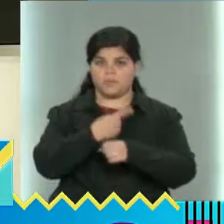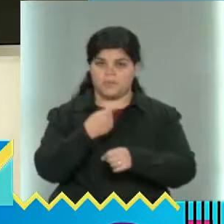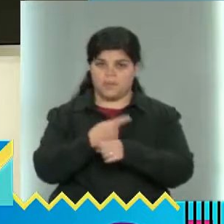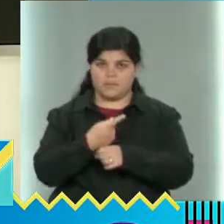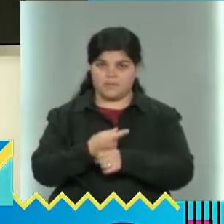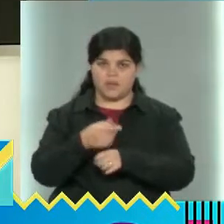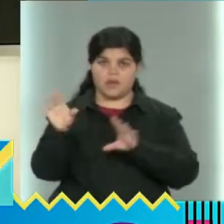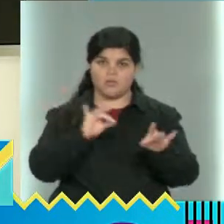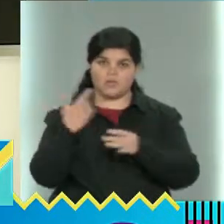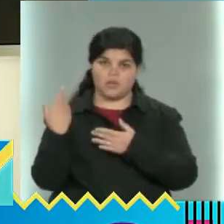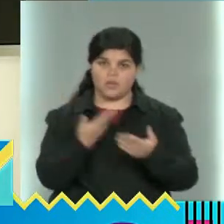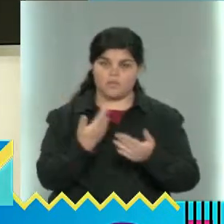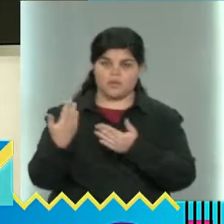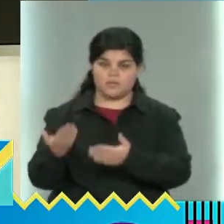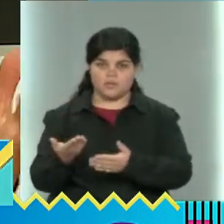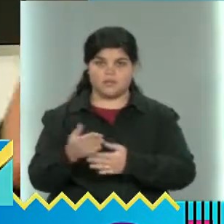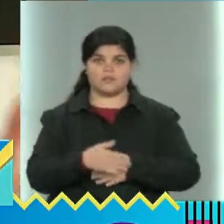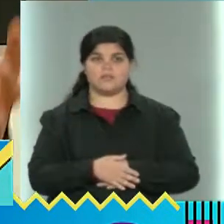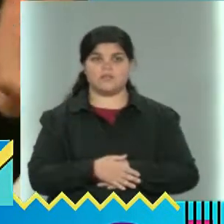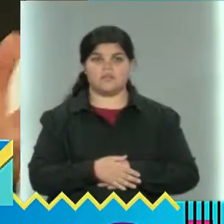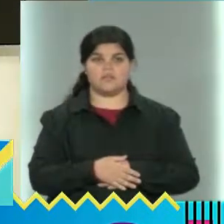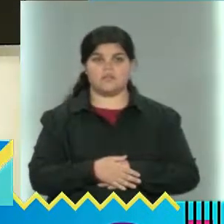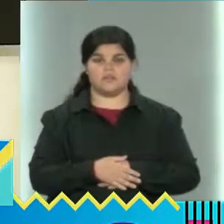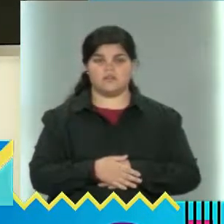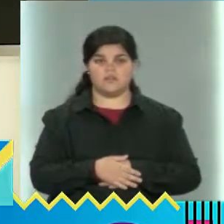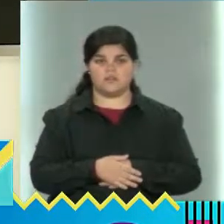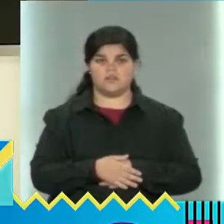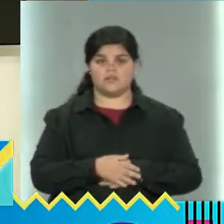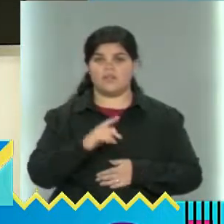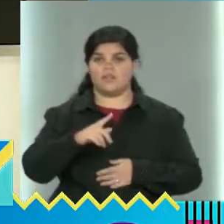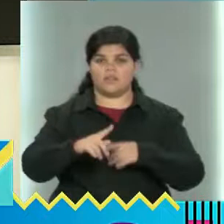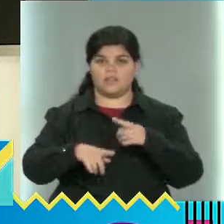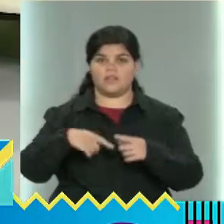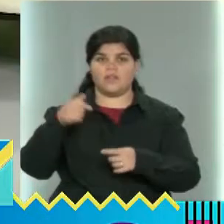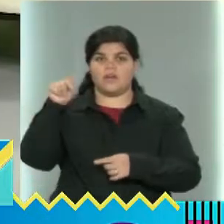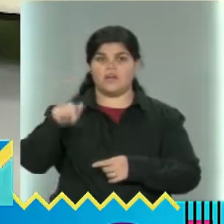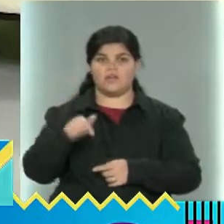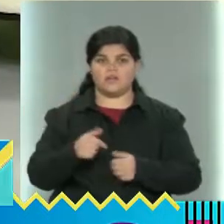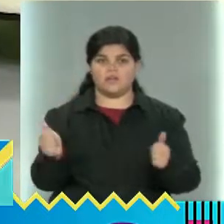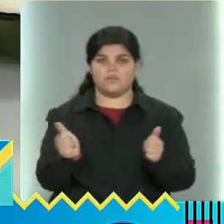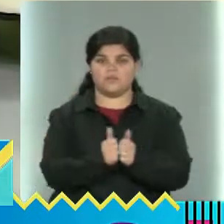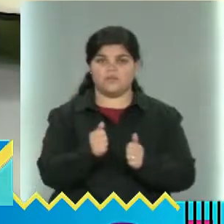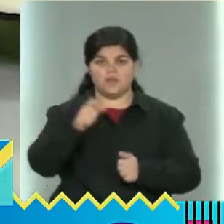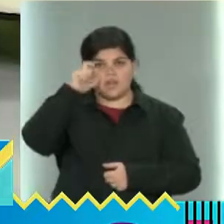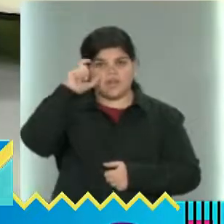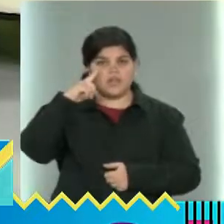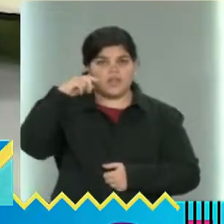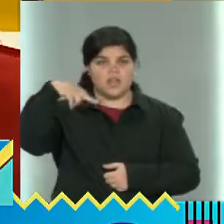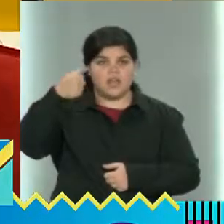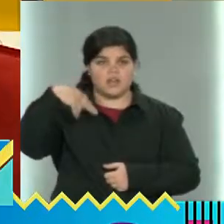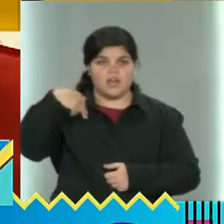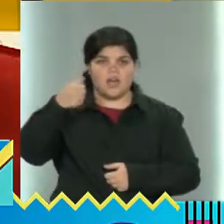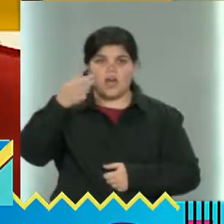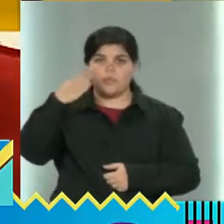hacer la presentación más formal. Yo les voy a dar el espacio acá ya directamente. Está con nosotros Eliana Abdala, muchísimas gracias Eliana por